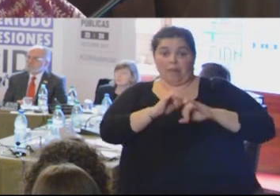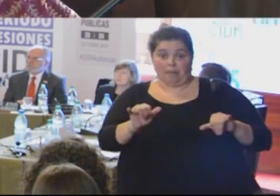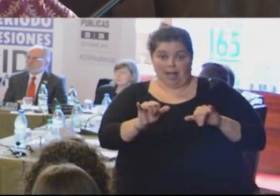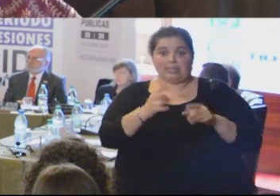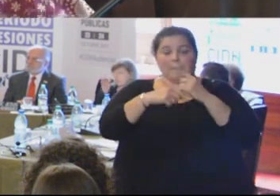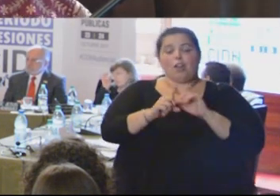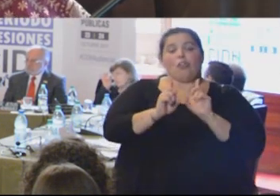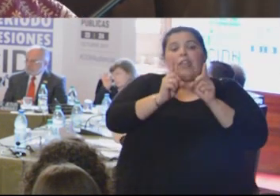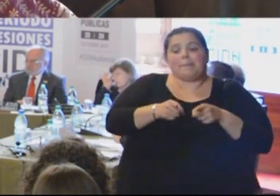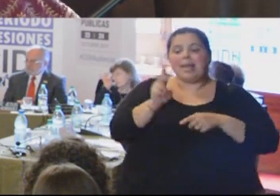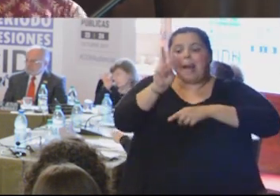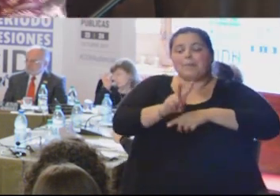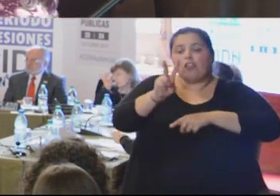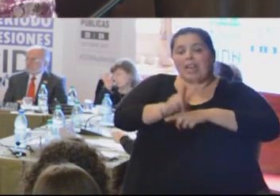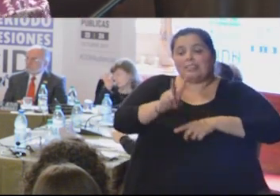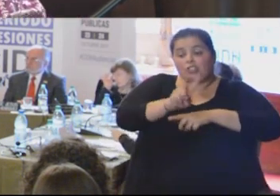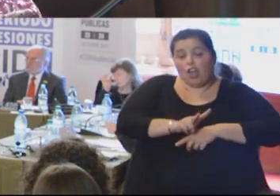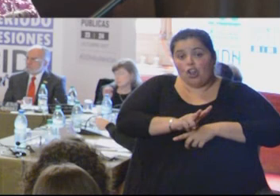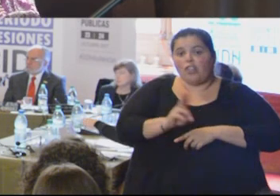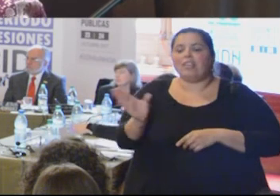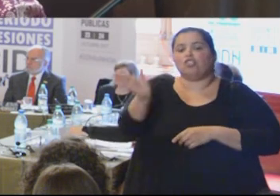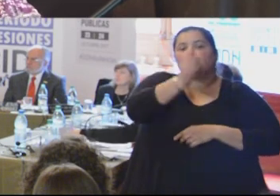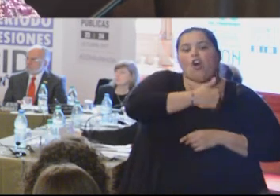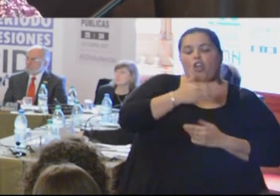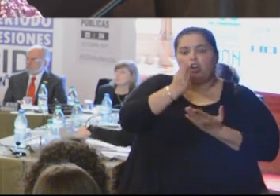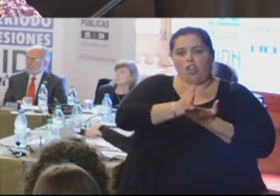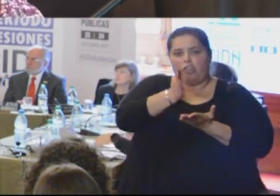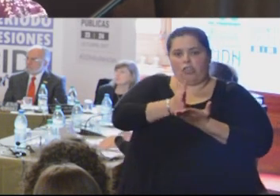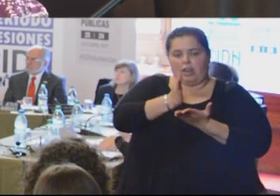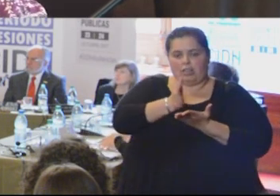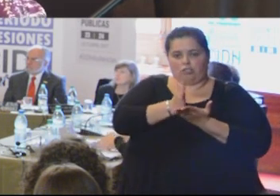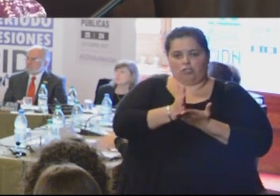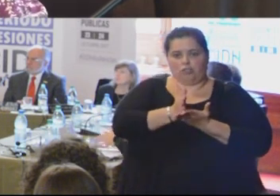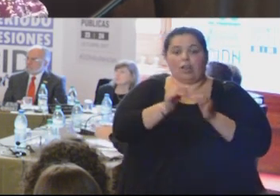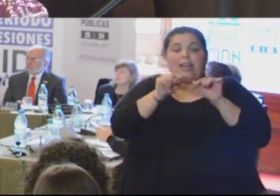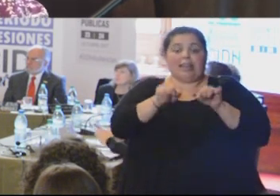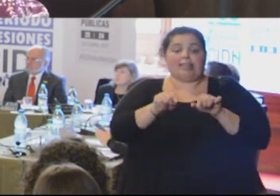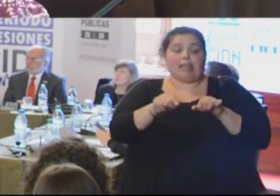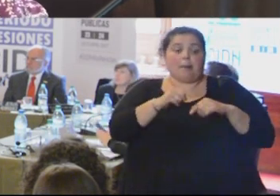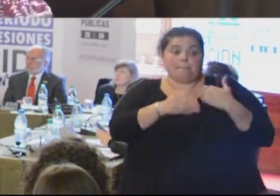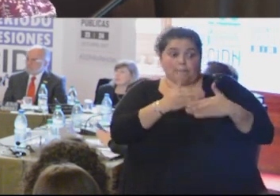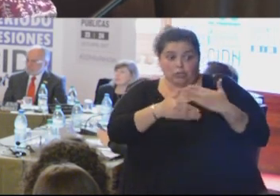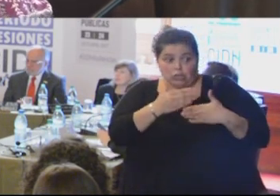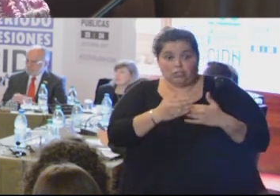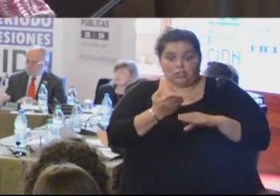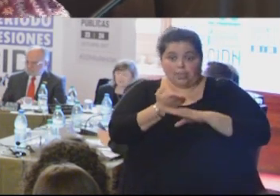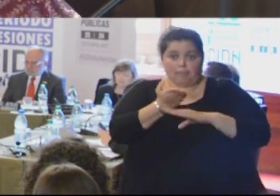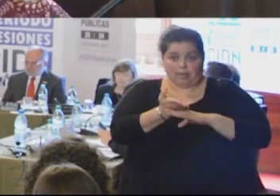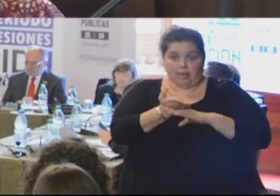protección de todos los derechos que en el mismo proceso se demanden